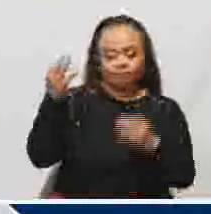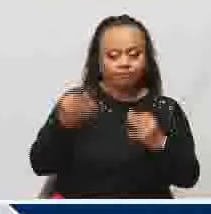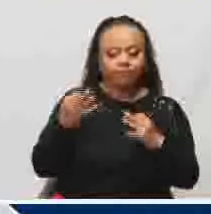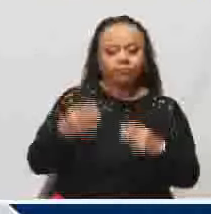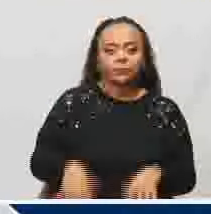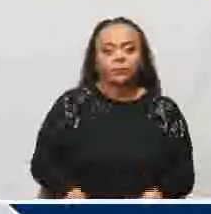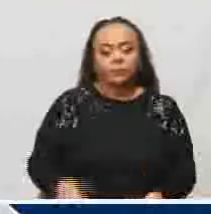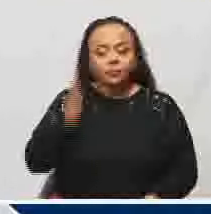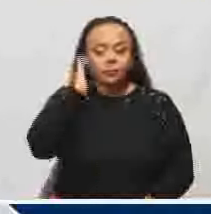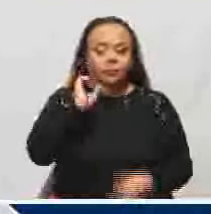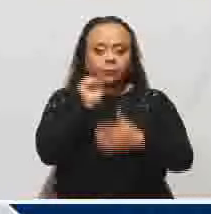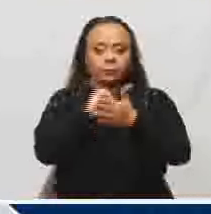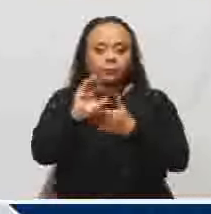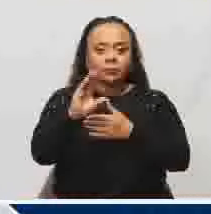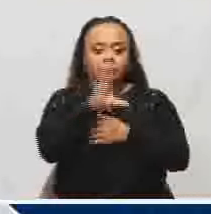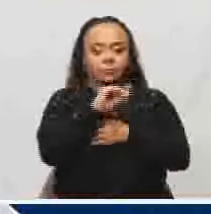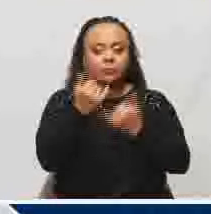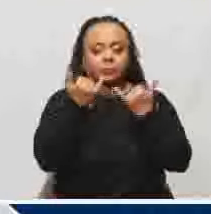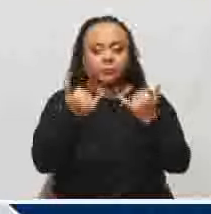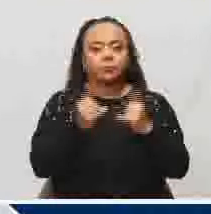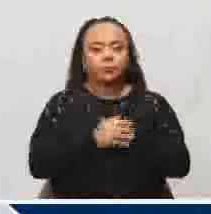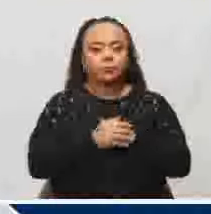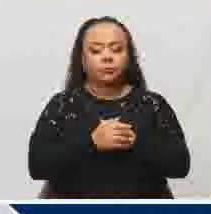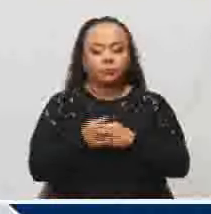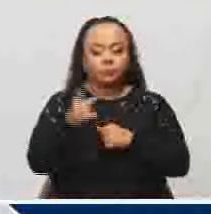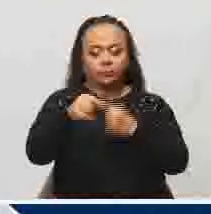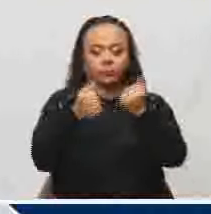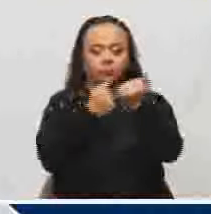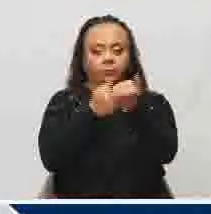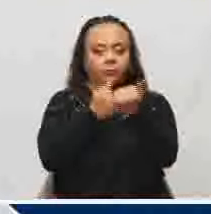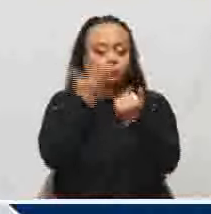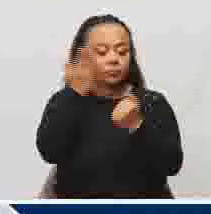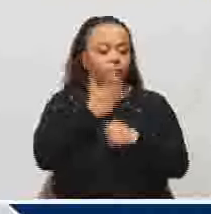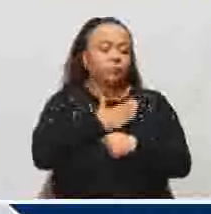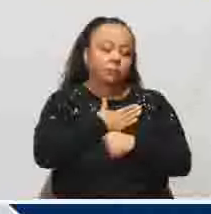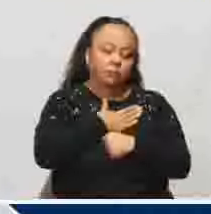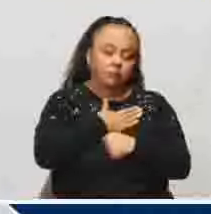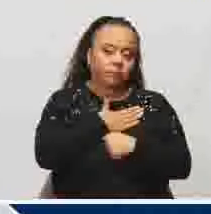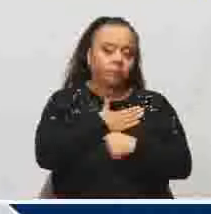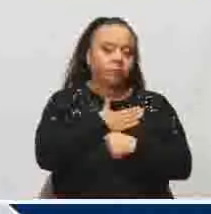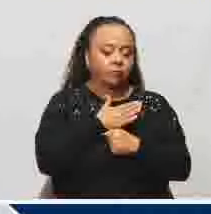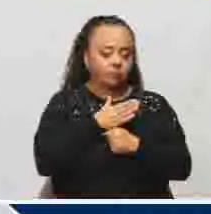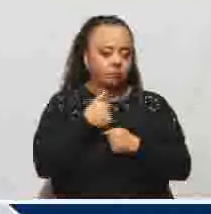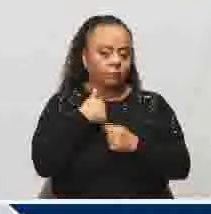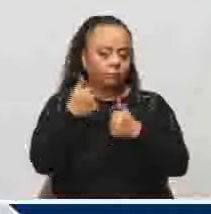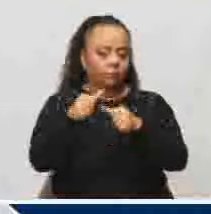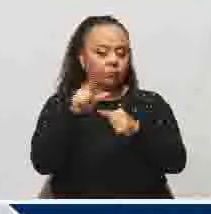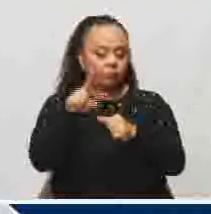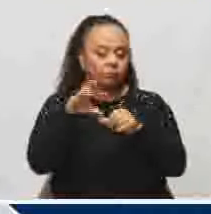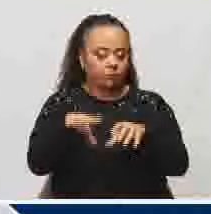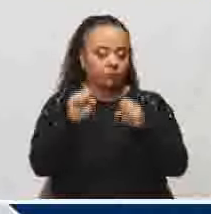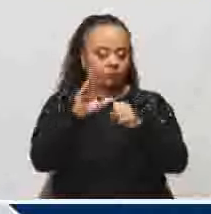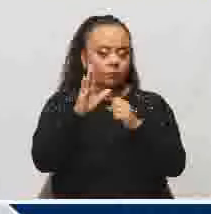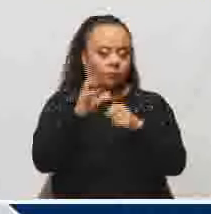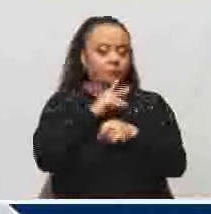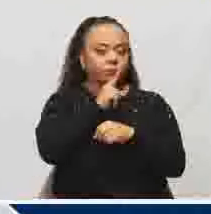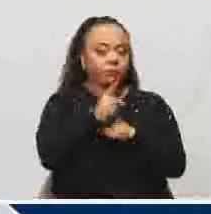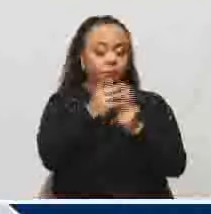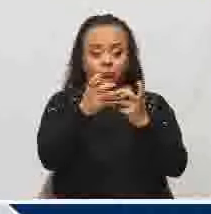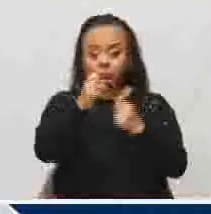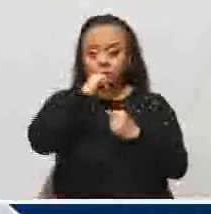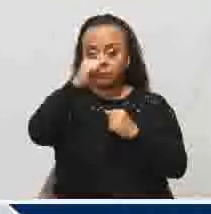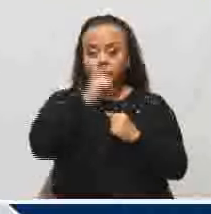porque San Carlos y ya ellos incluso cuerpona lo cual me parece bien porque hay que asumir sus realidades quieren ser